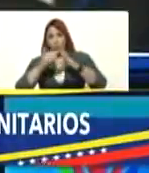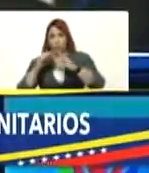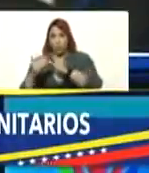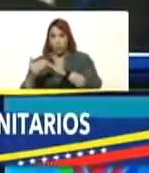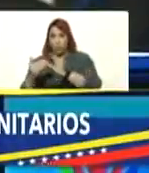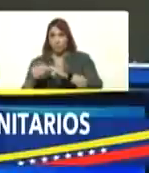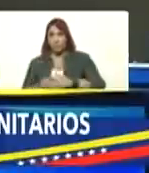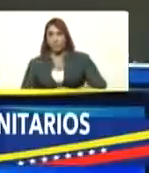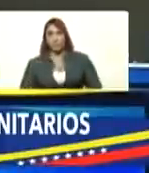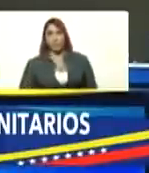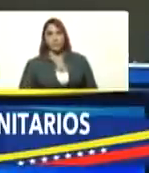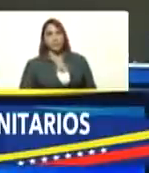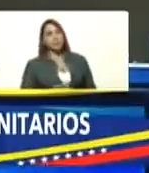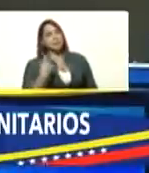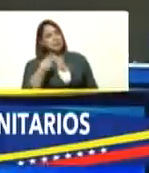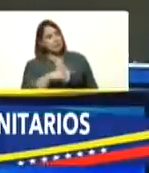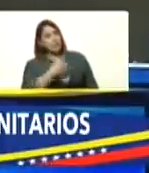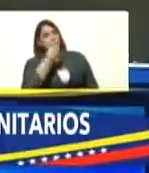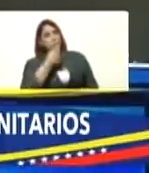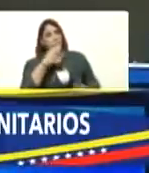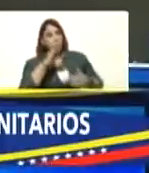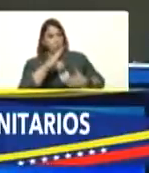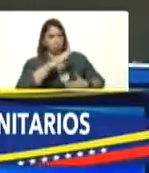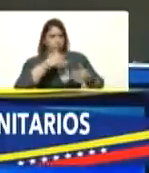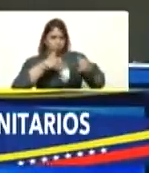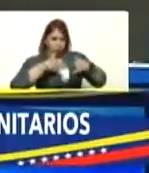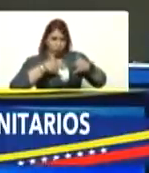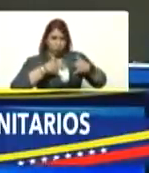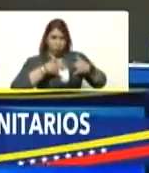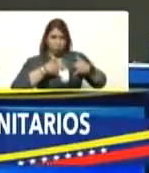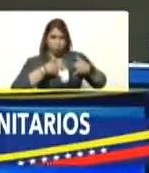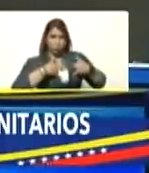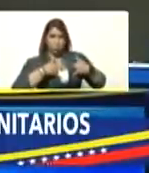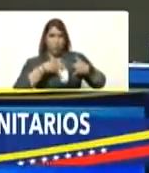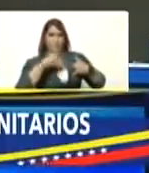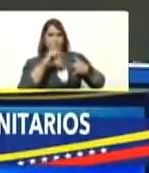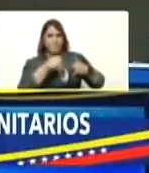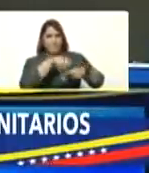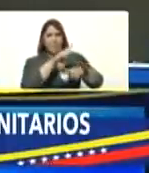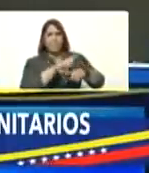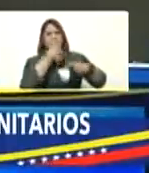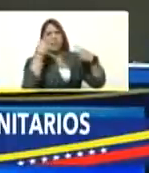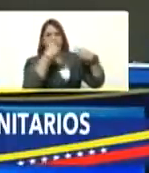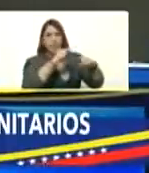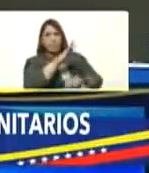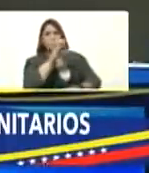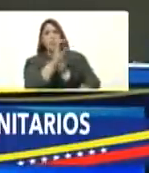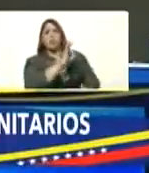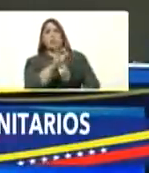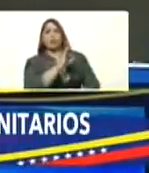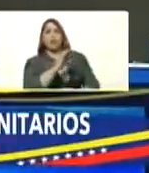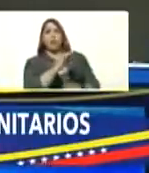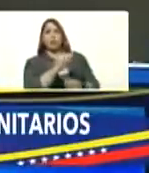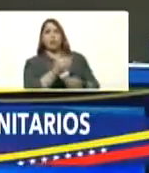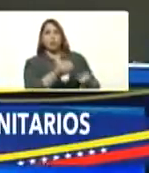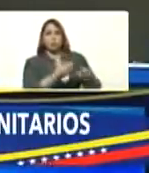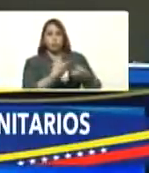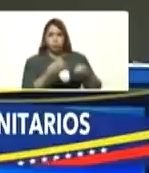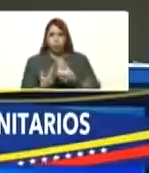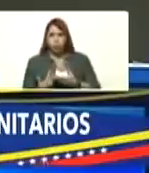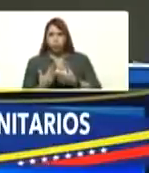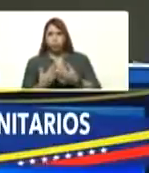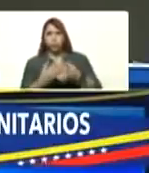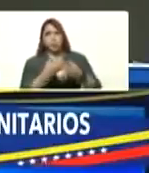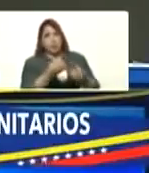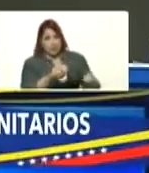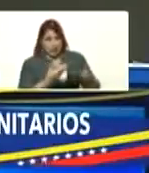siguiente, presidente, yo tengo el compromiso conmigo mismo de ser radical y en una primera etapa el 50% de todos los ingresos que lleguen a la gobernación, ya sea por lo que